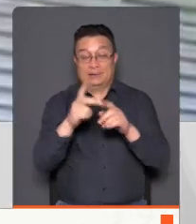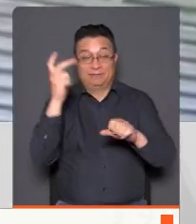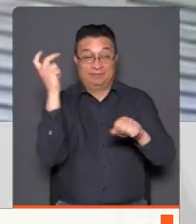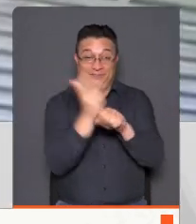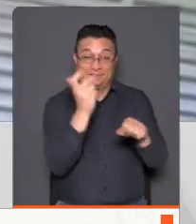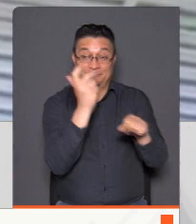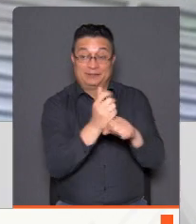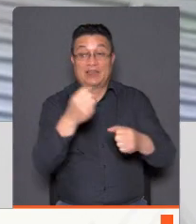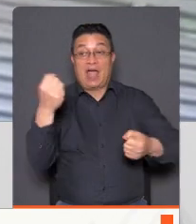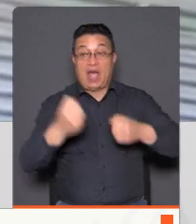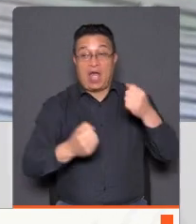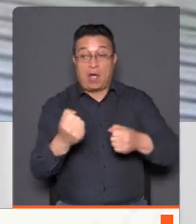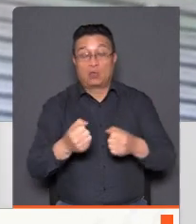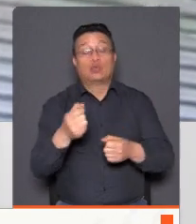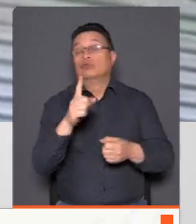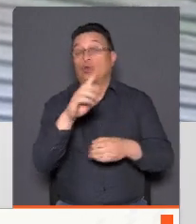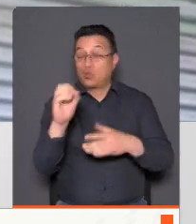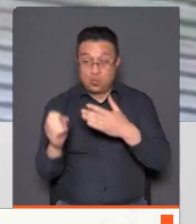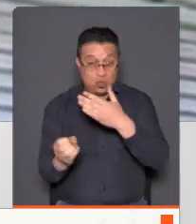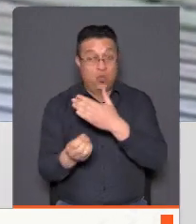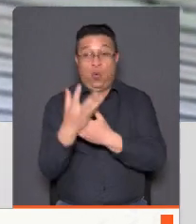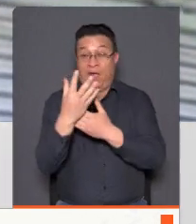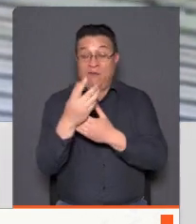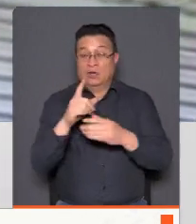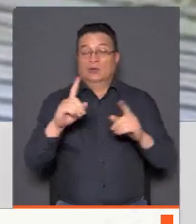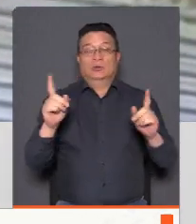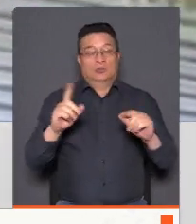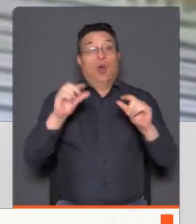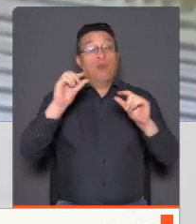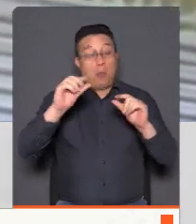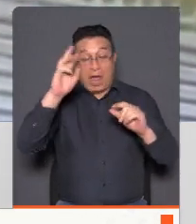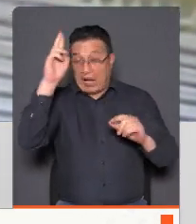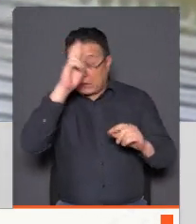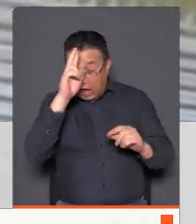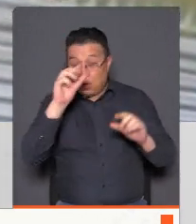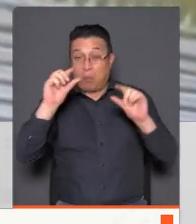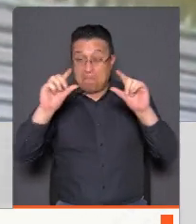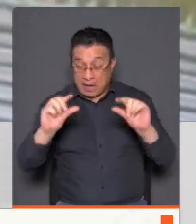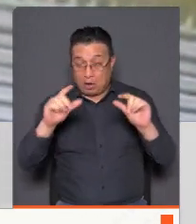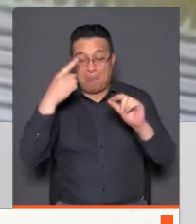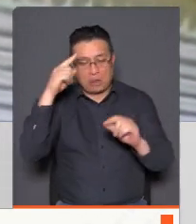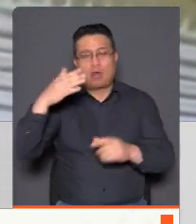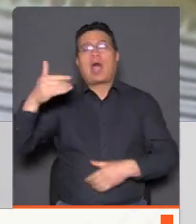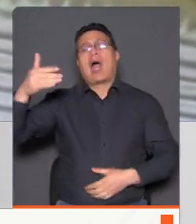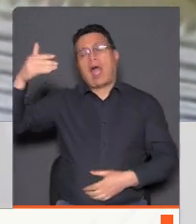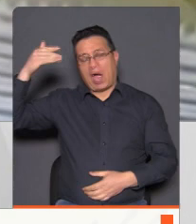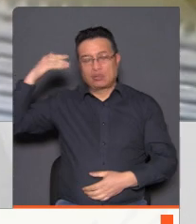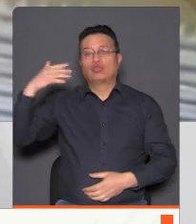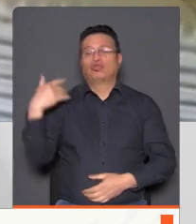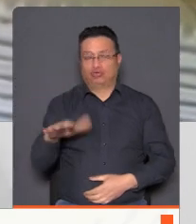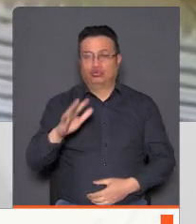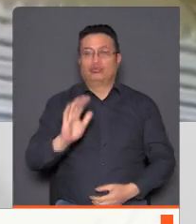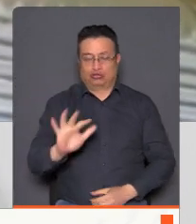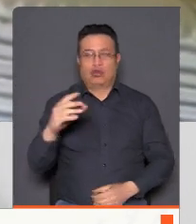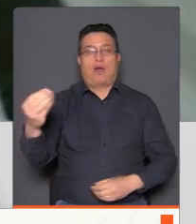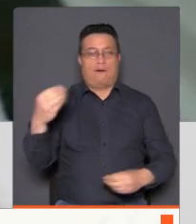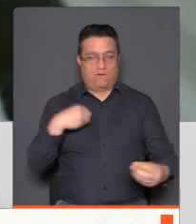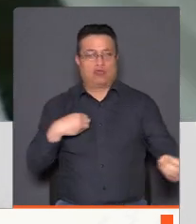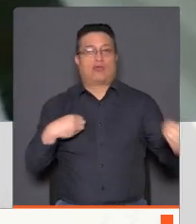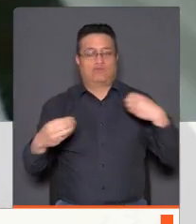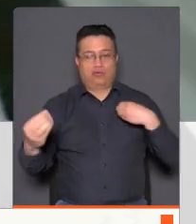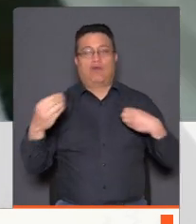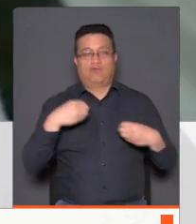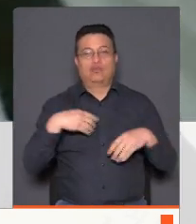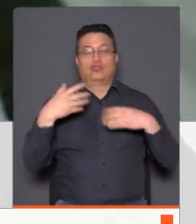a vehículos. No es tan frecuente, no es tan común, pero sí hace bastante tiempo ya que teníamos un tipo